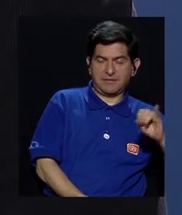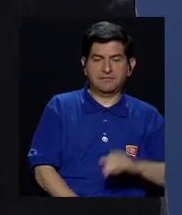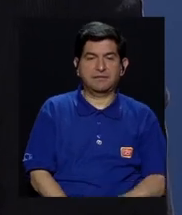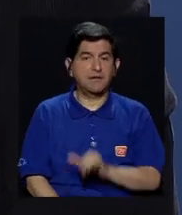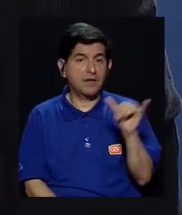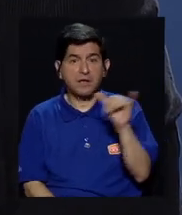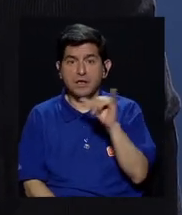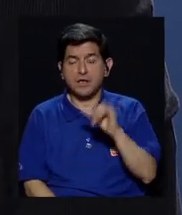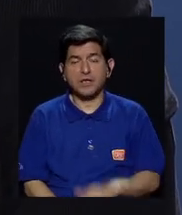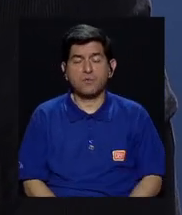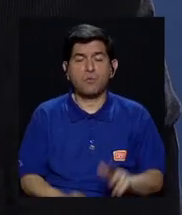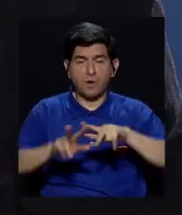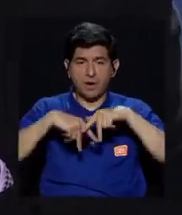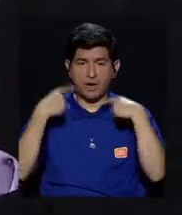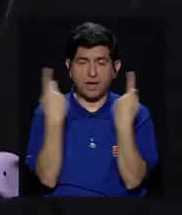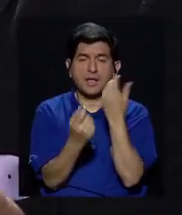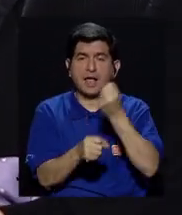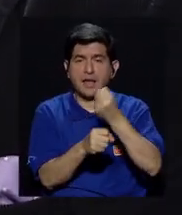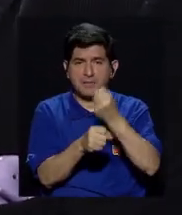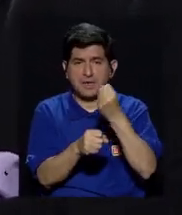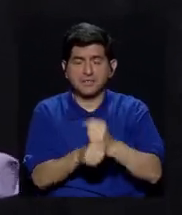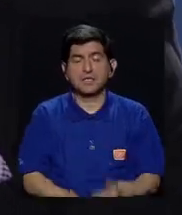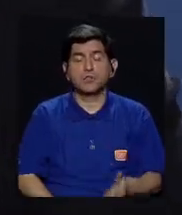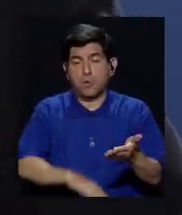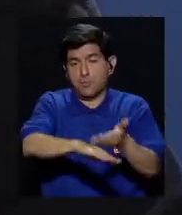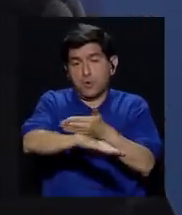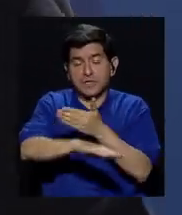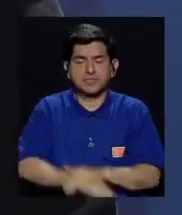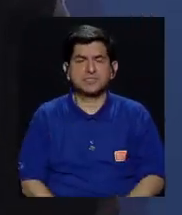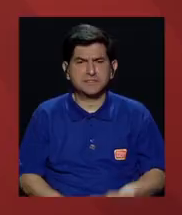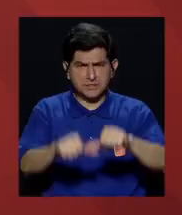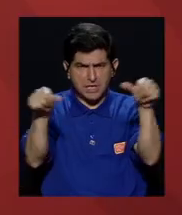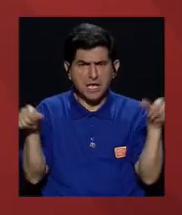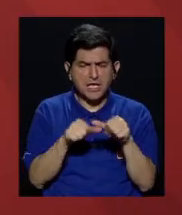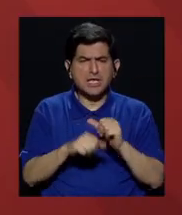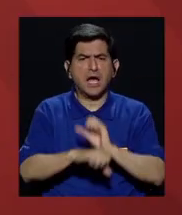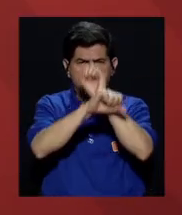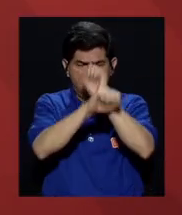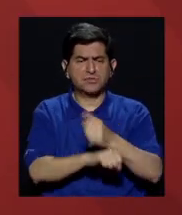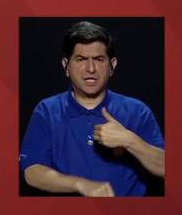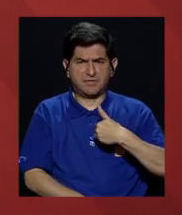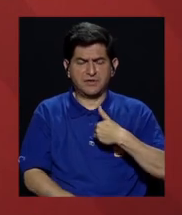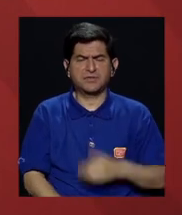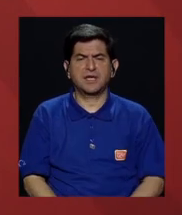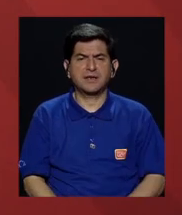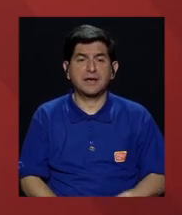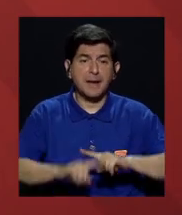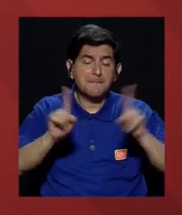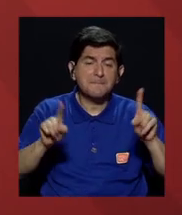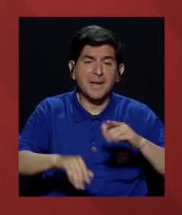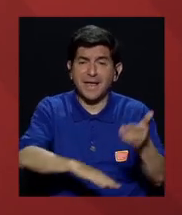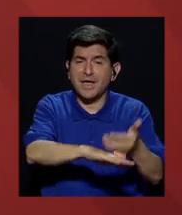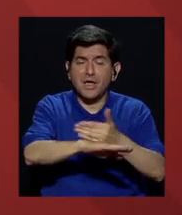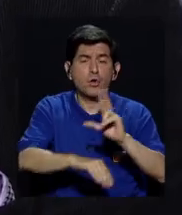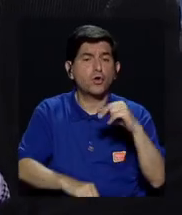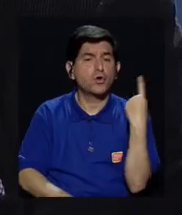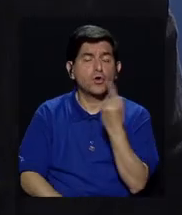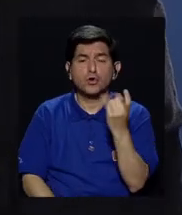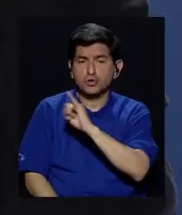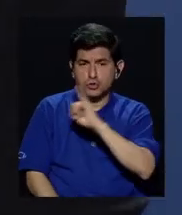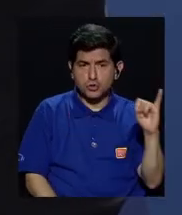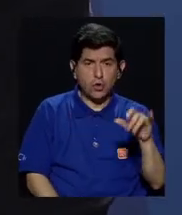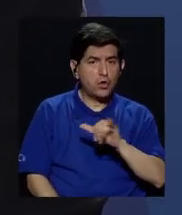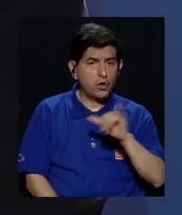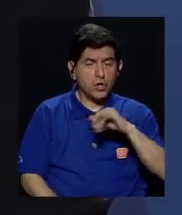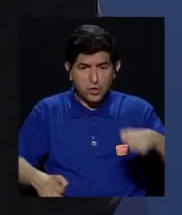igual que le pasa al partido de trabajadores y tiene puede ser progresista tiene un sector conservador también el pac y el progresismo no es solamente izquierda